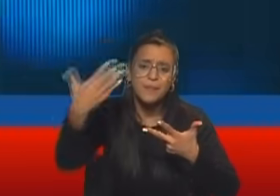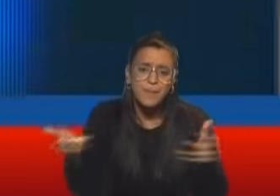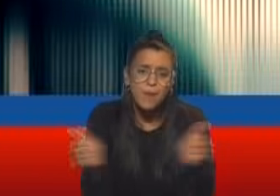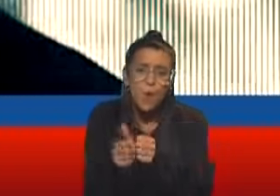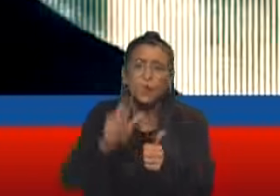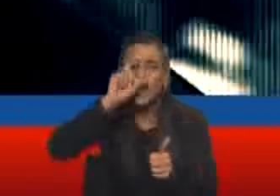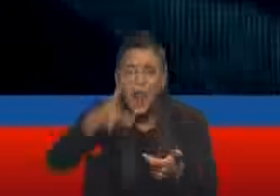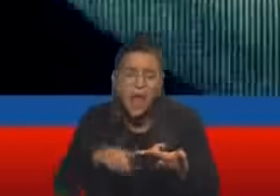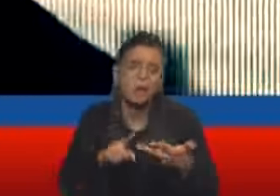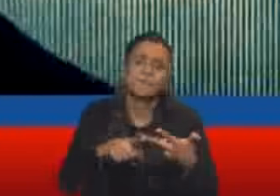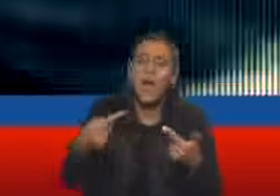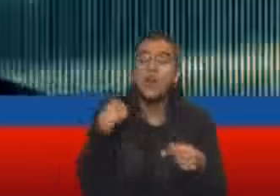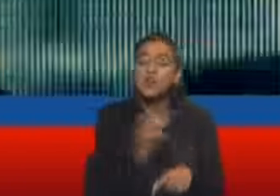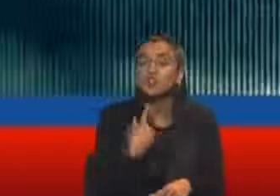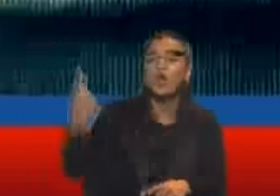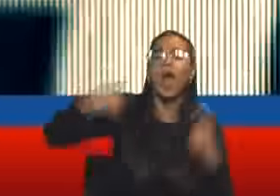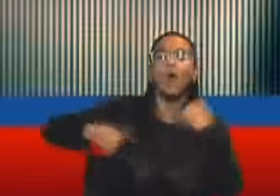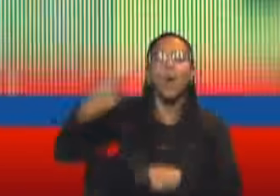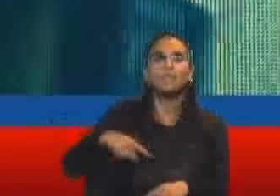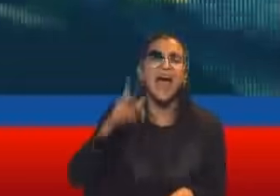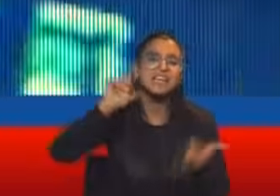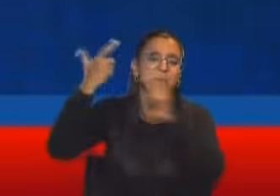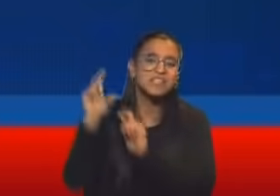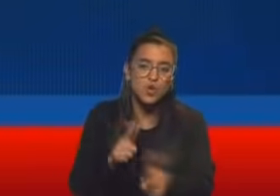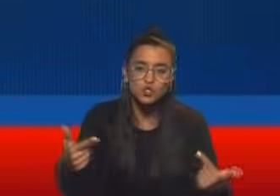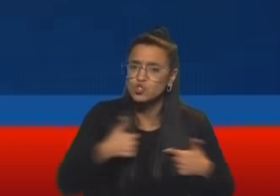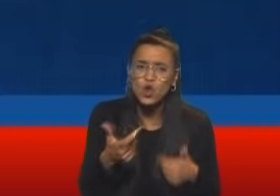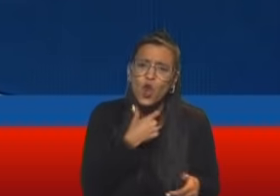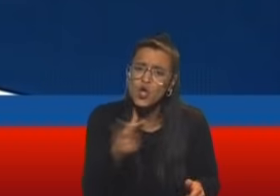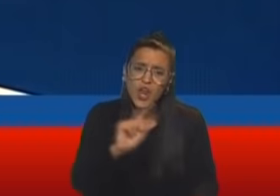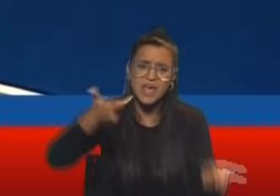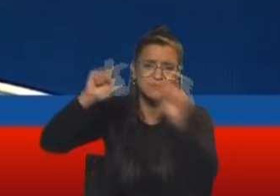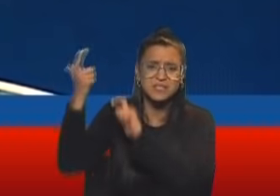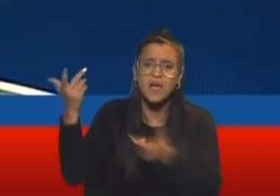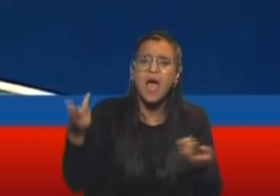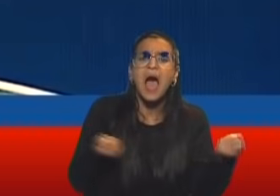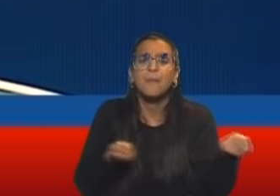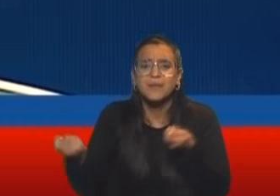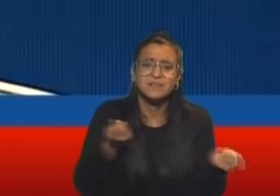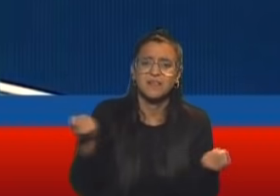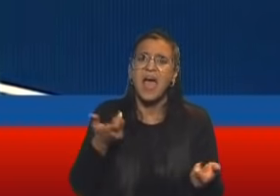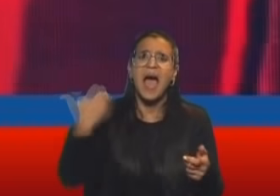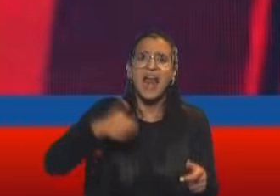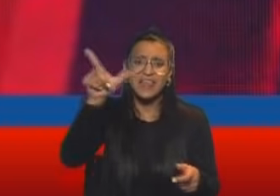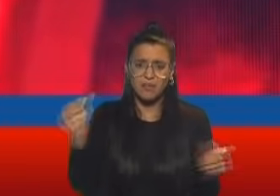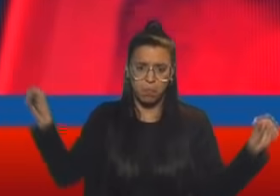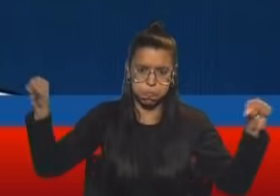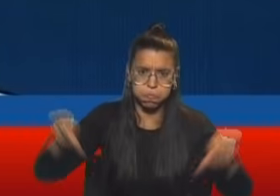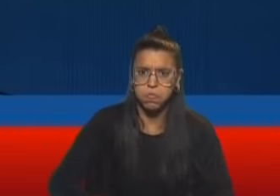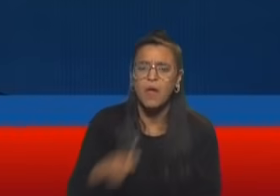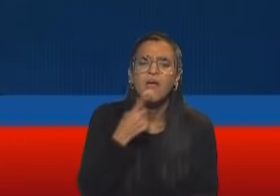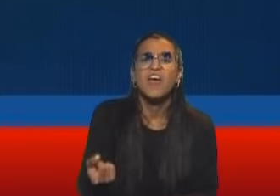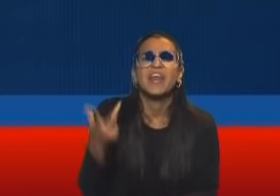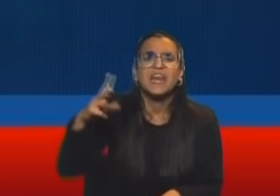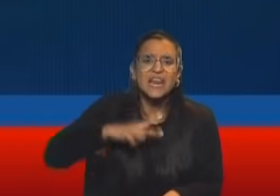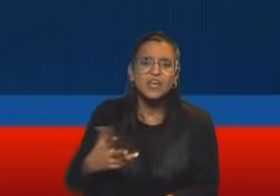Rúa. A nosotros nos acusan de no tener experiencia. Y yo no quiero tener la experiencia de haber administrado la decadencia argentina, un país potencialmente rico que pasó de